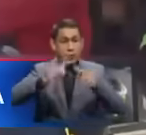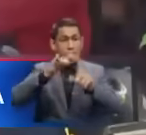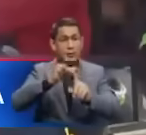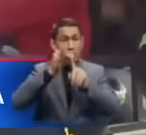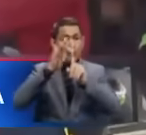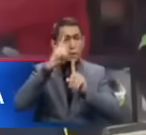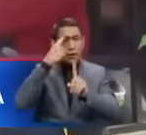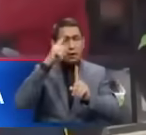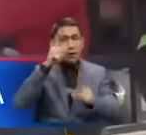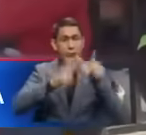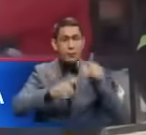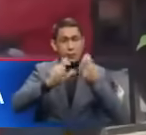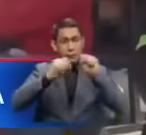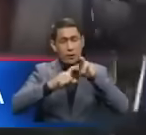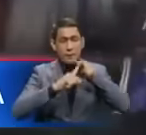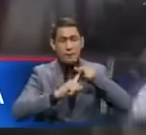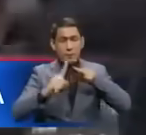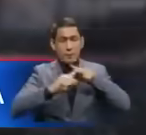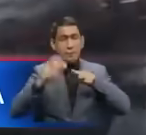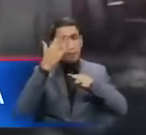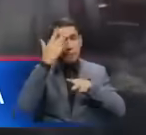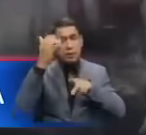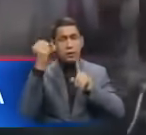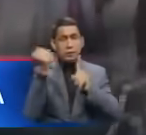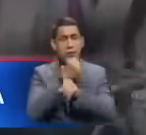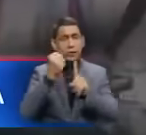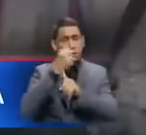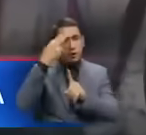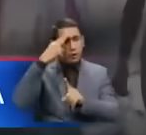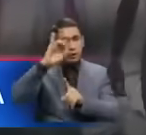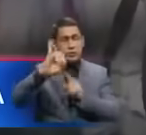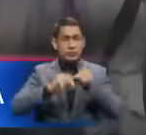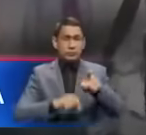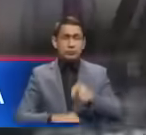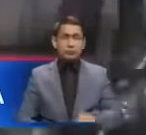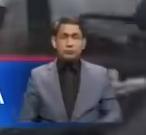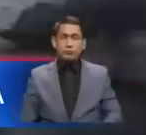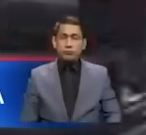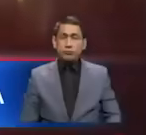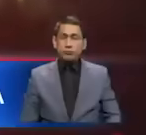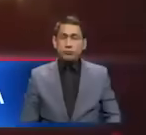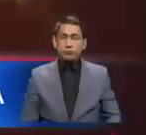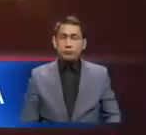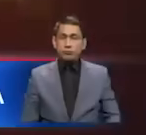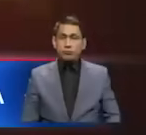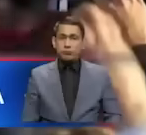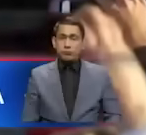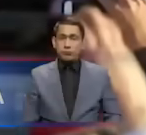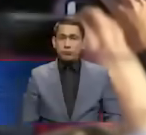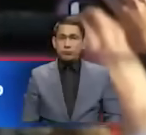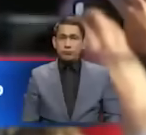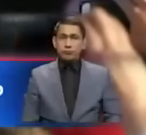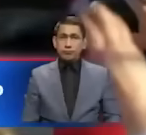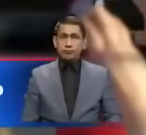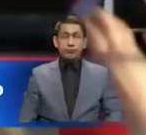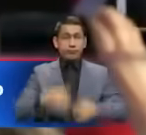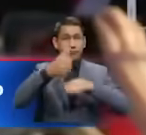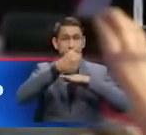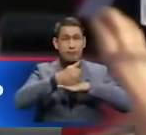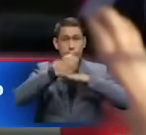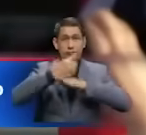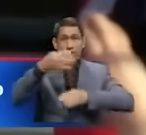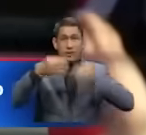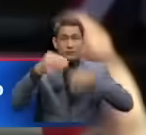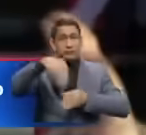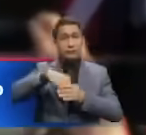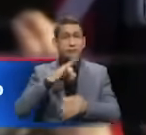así suplir las necesidades más urgentes de la población afectada por la violencia de las pandillas. Un juez en Estados Unidos